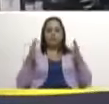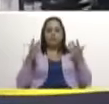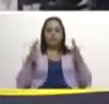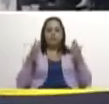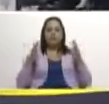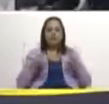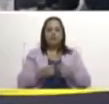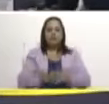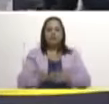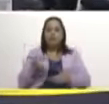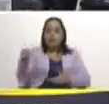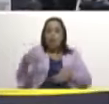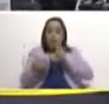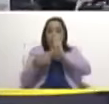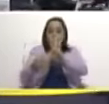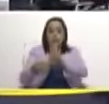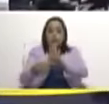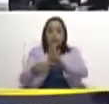Y es un ejemplo